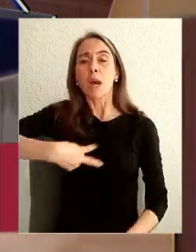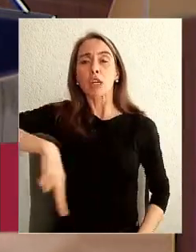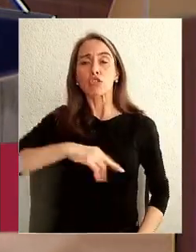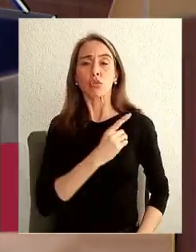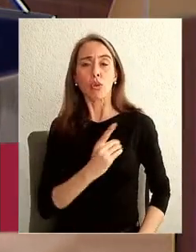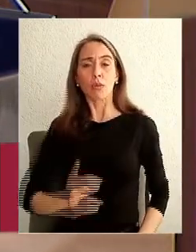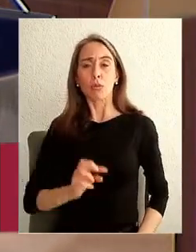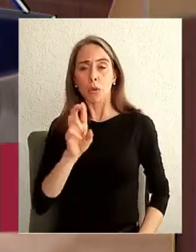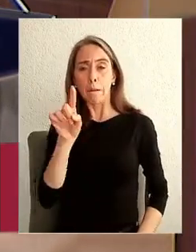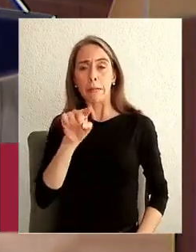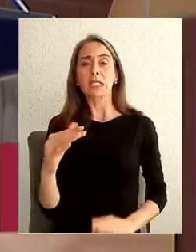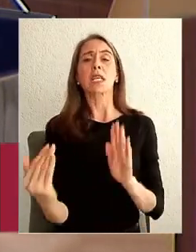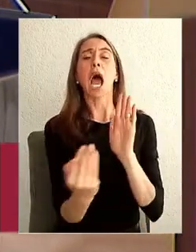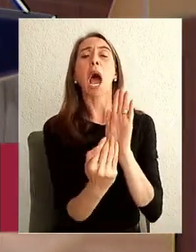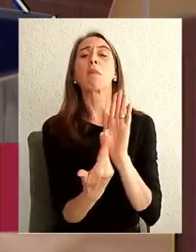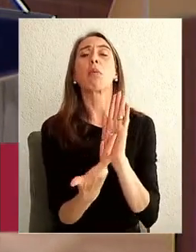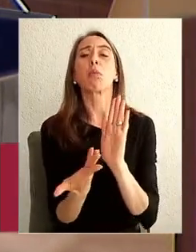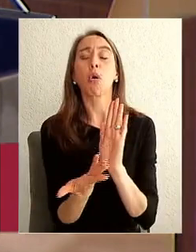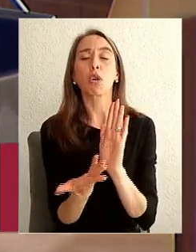acogido